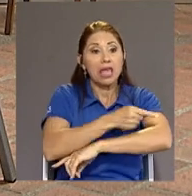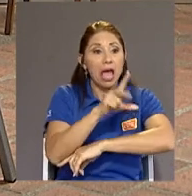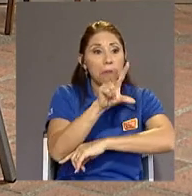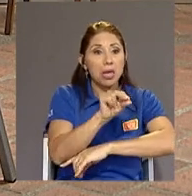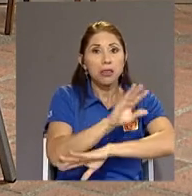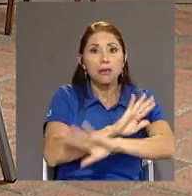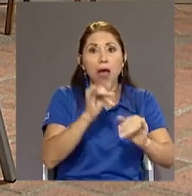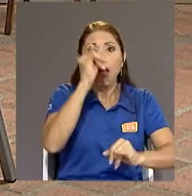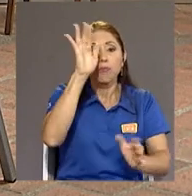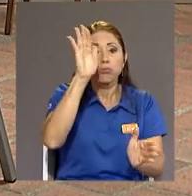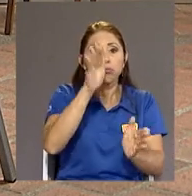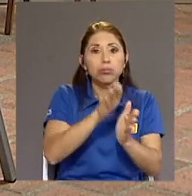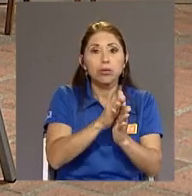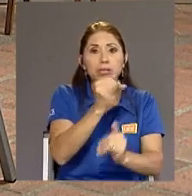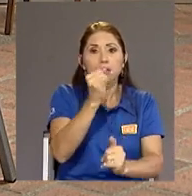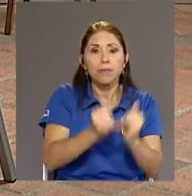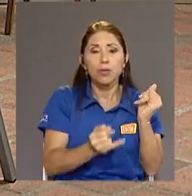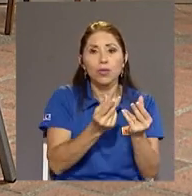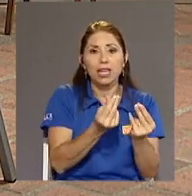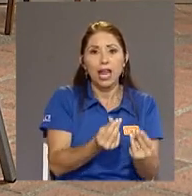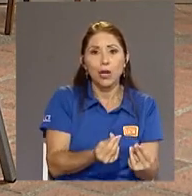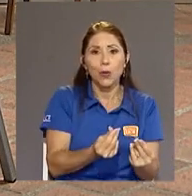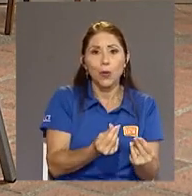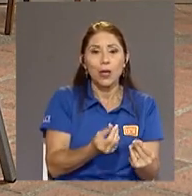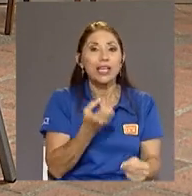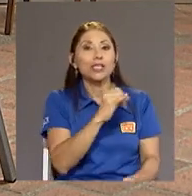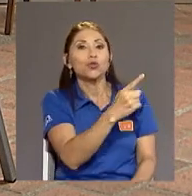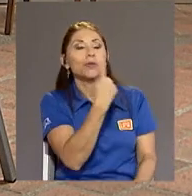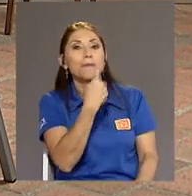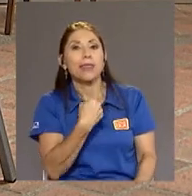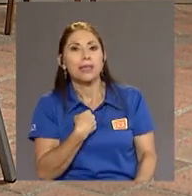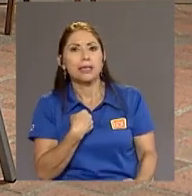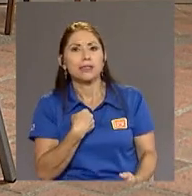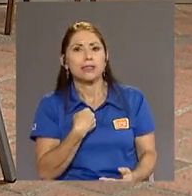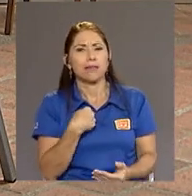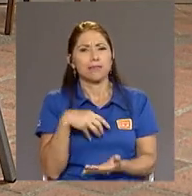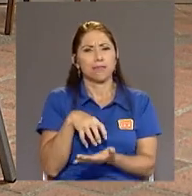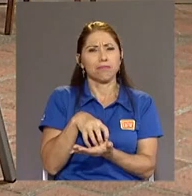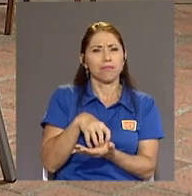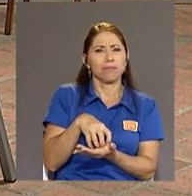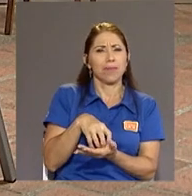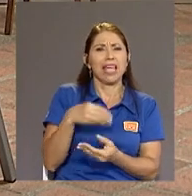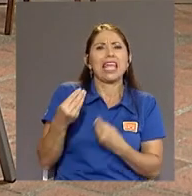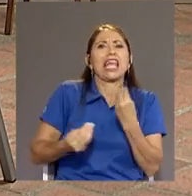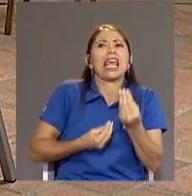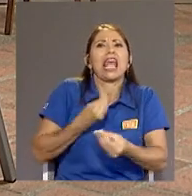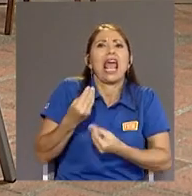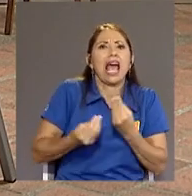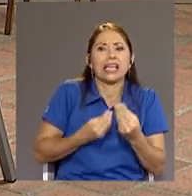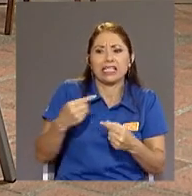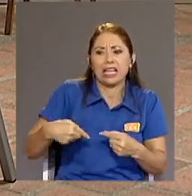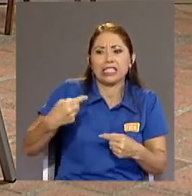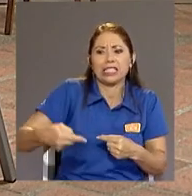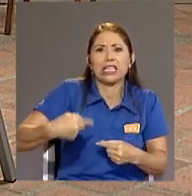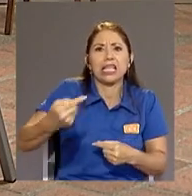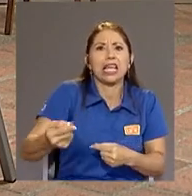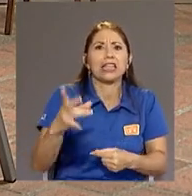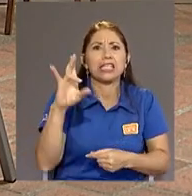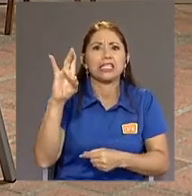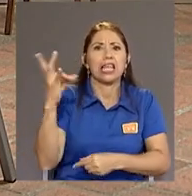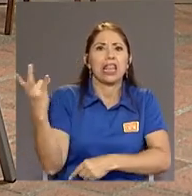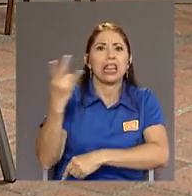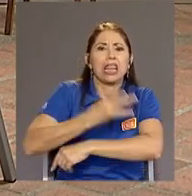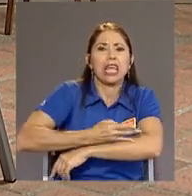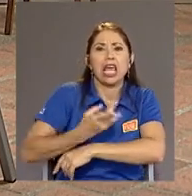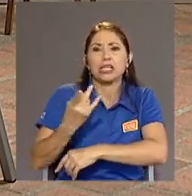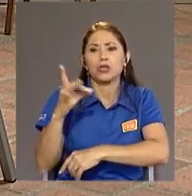que es cuestionable preguntarse qué hacer en los siguientes 7 u 8 días que